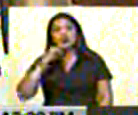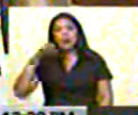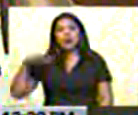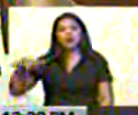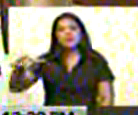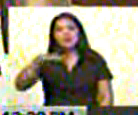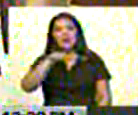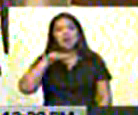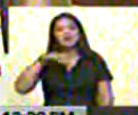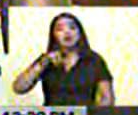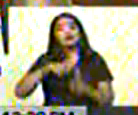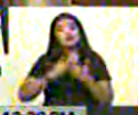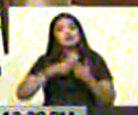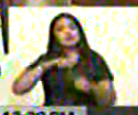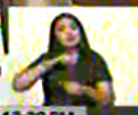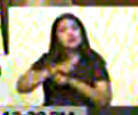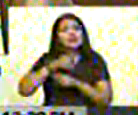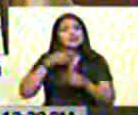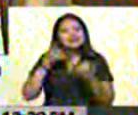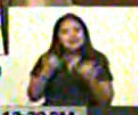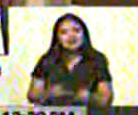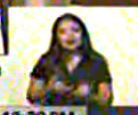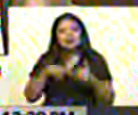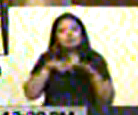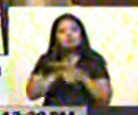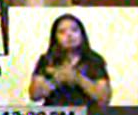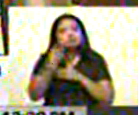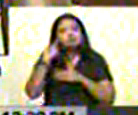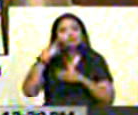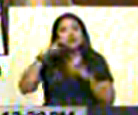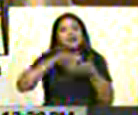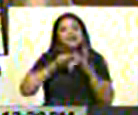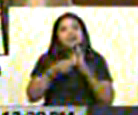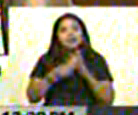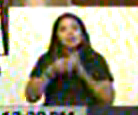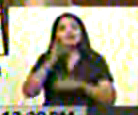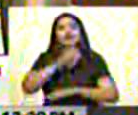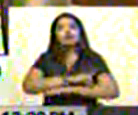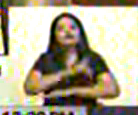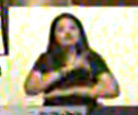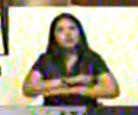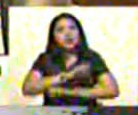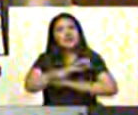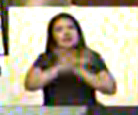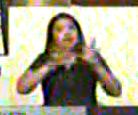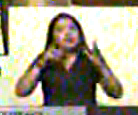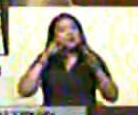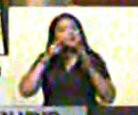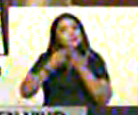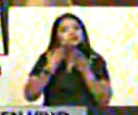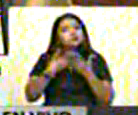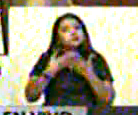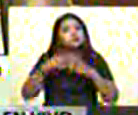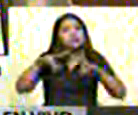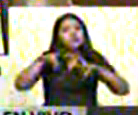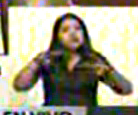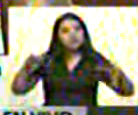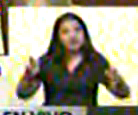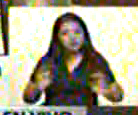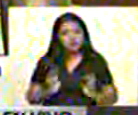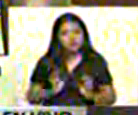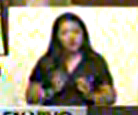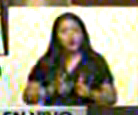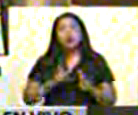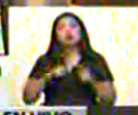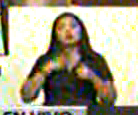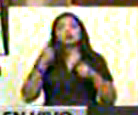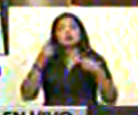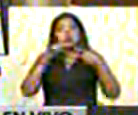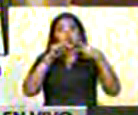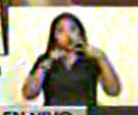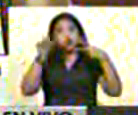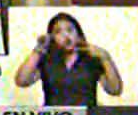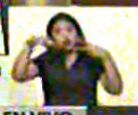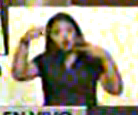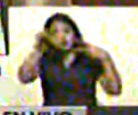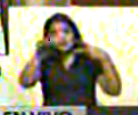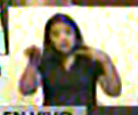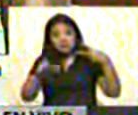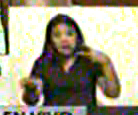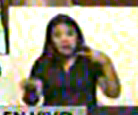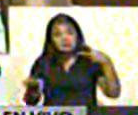se ha ordenado la intervención técnica, disciplinaria y, por supuesto, la investigación del caso. Toda vez que en 2 semanas se han